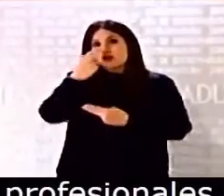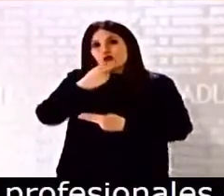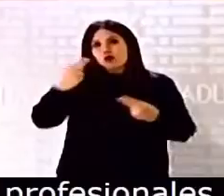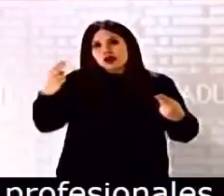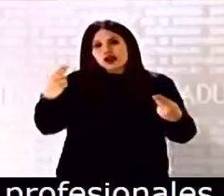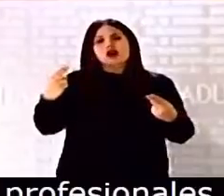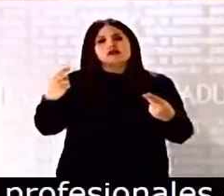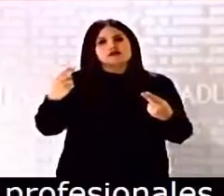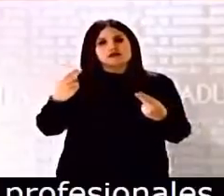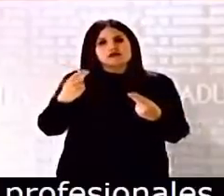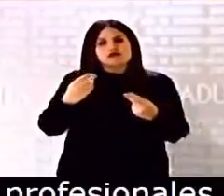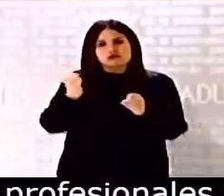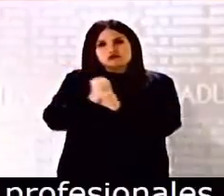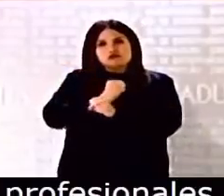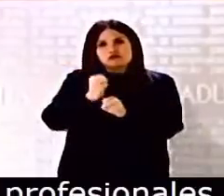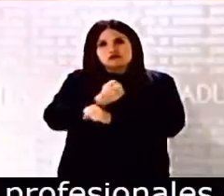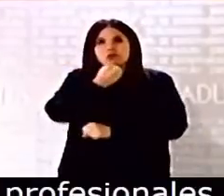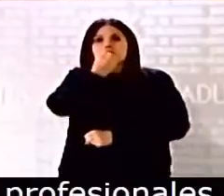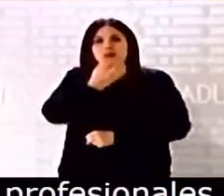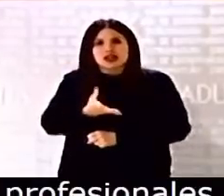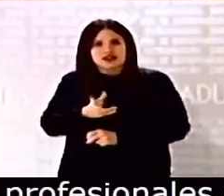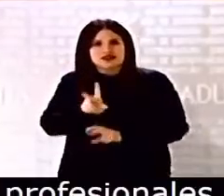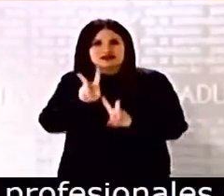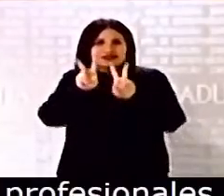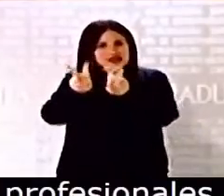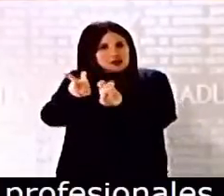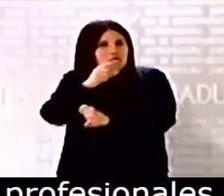de vista de la vacunación.